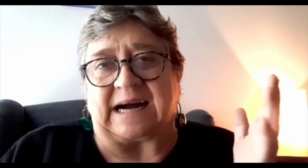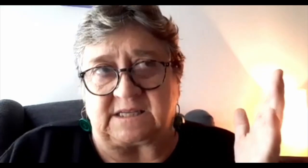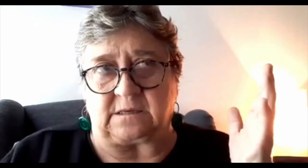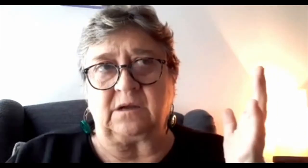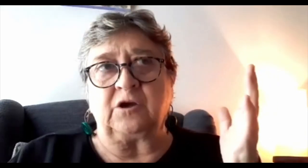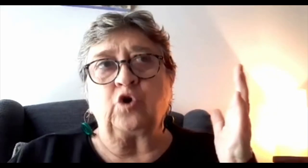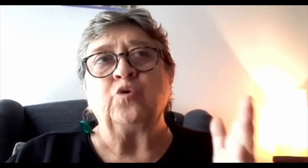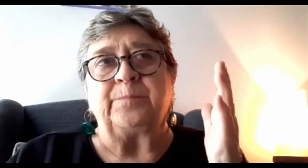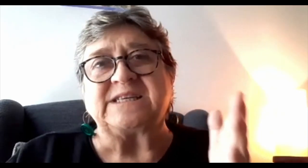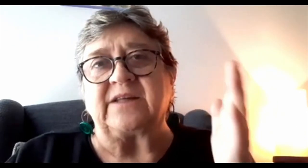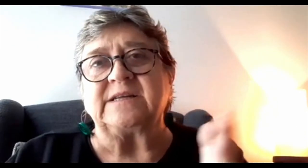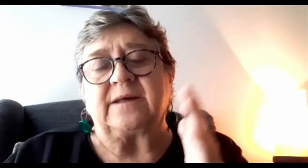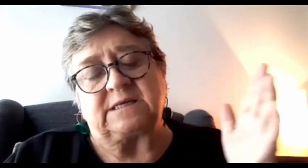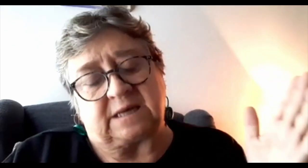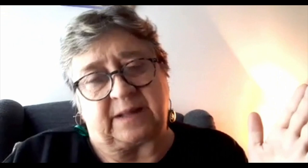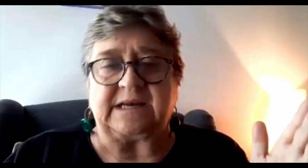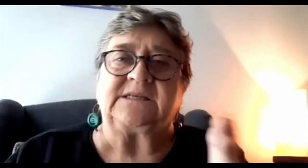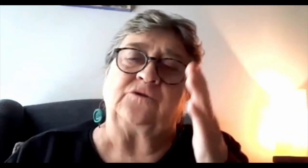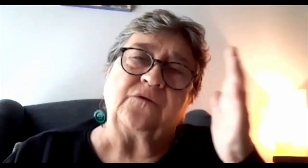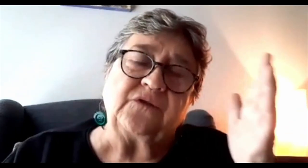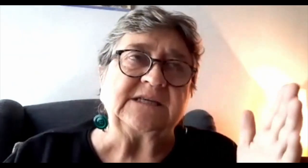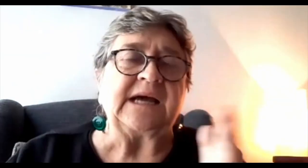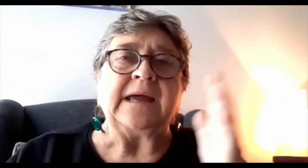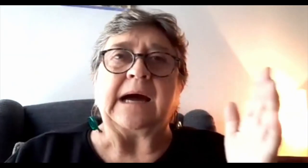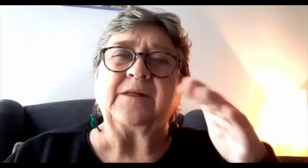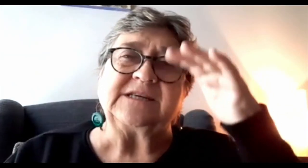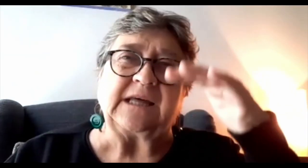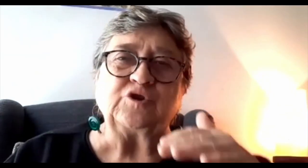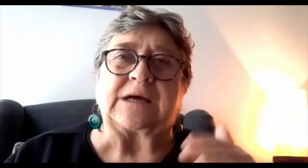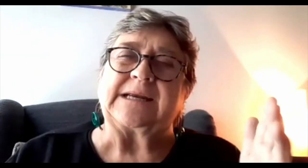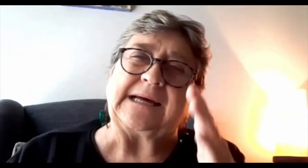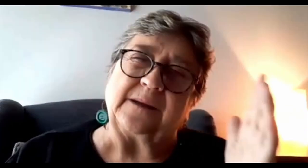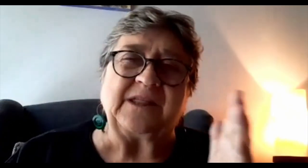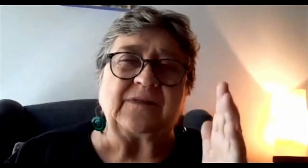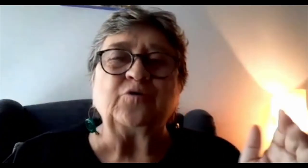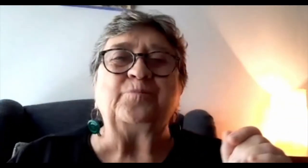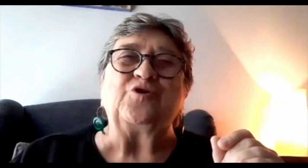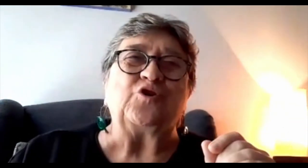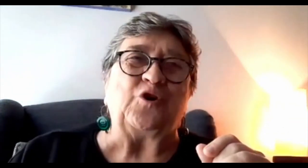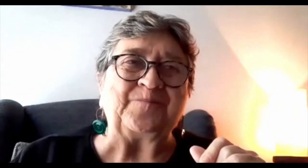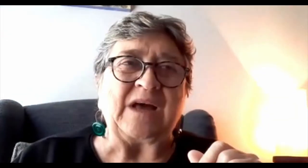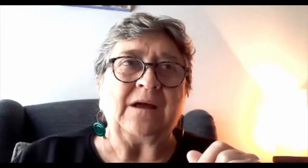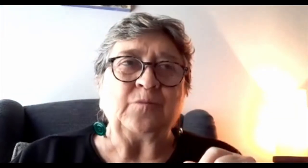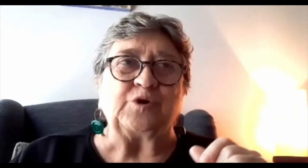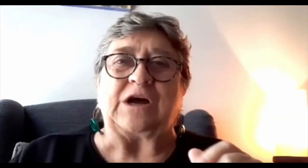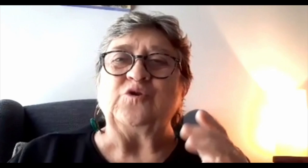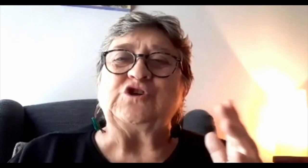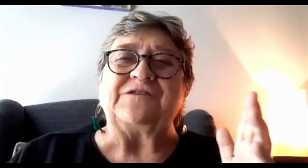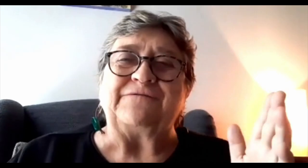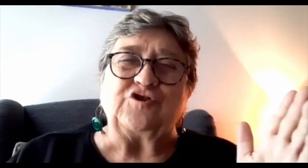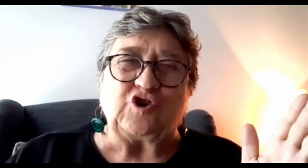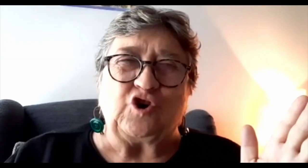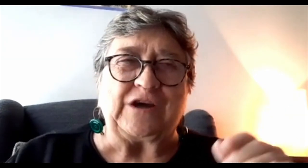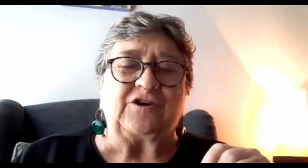con cast, con un presidente de extrema derecha. Entonces, a veces tenemos que relativizar un poco pues